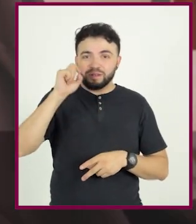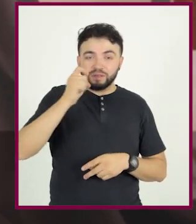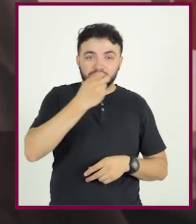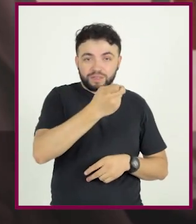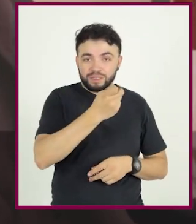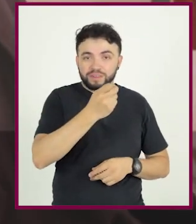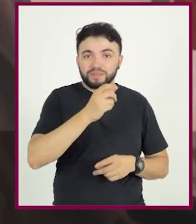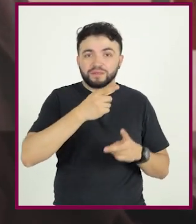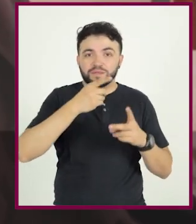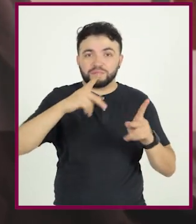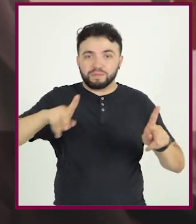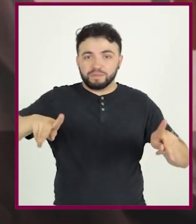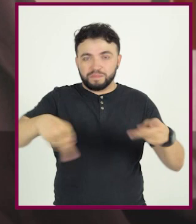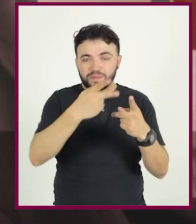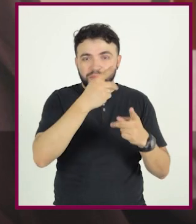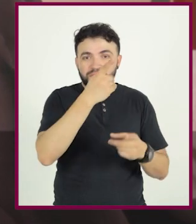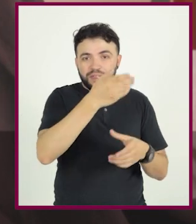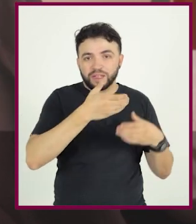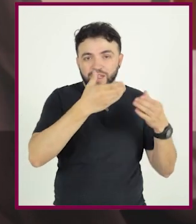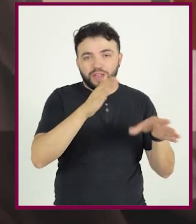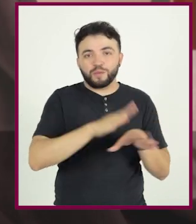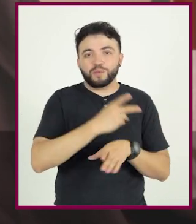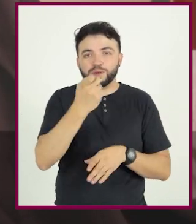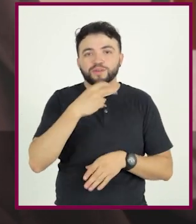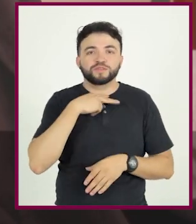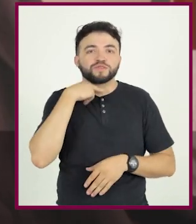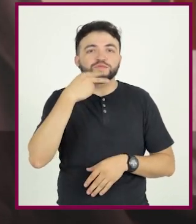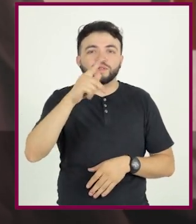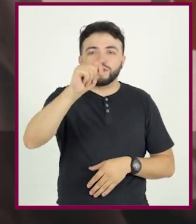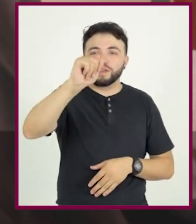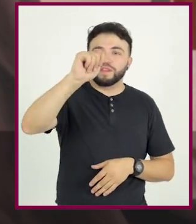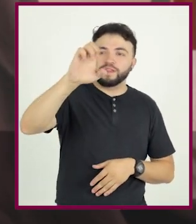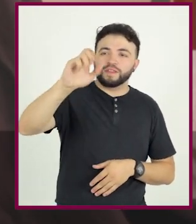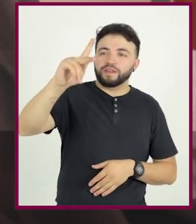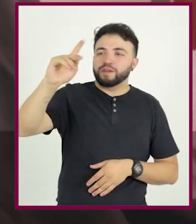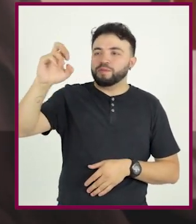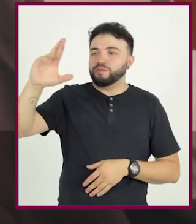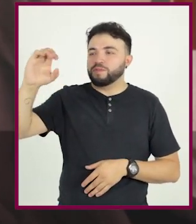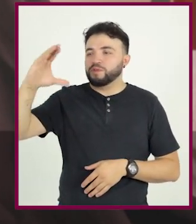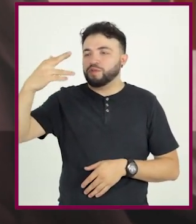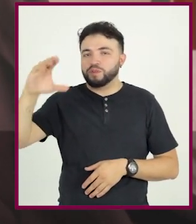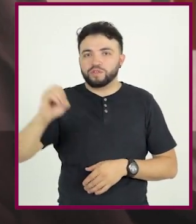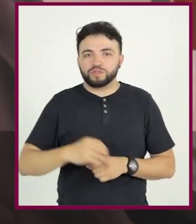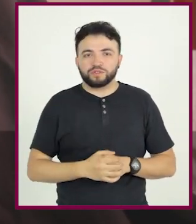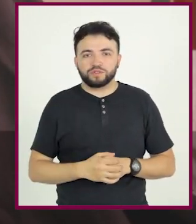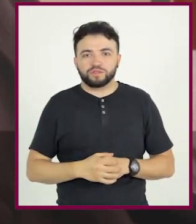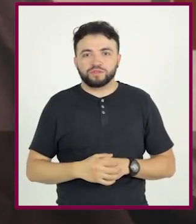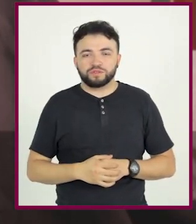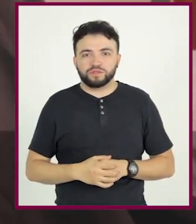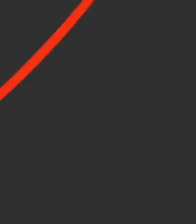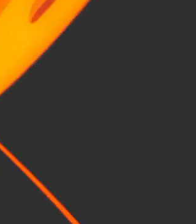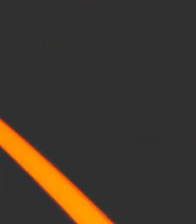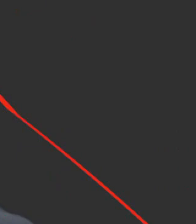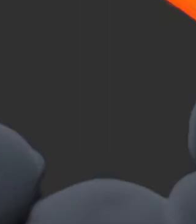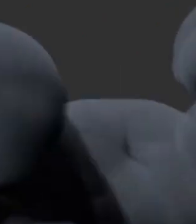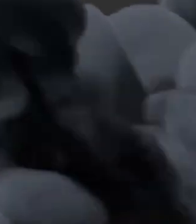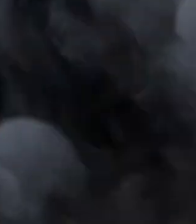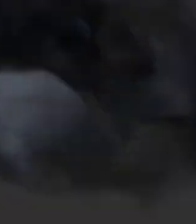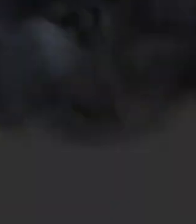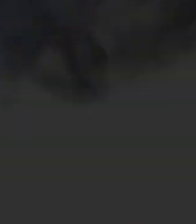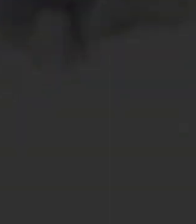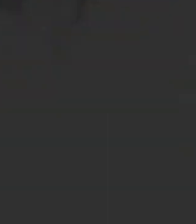calle y costaban 8 centavos. De ahí la voz T por 8, es decir, T por 8.